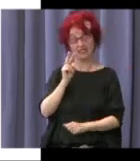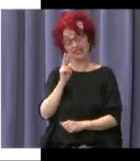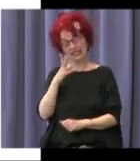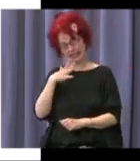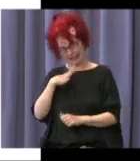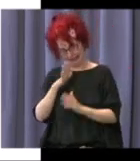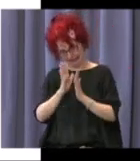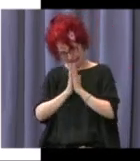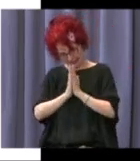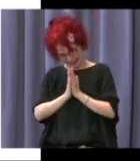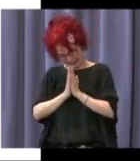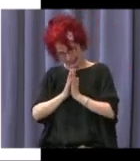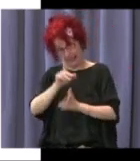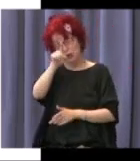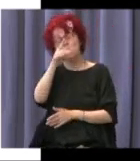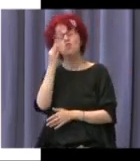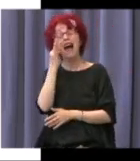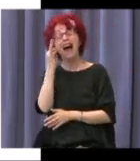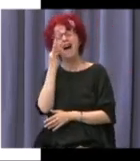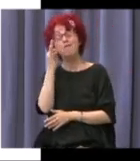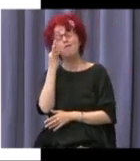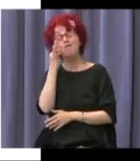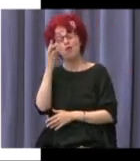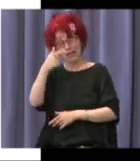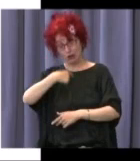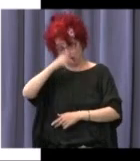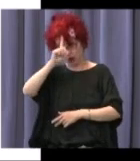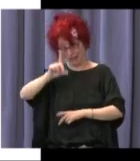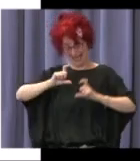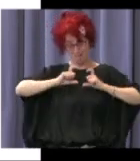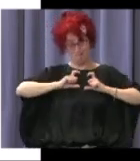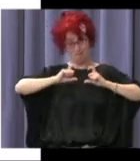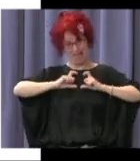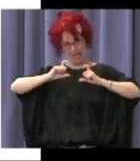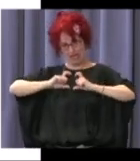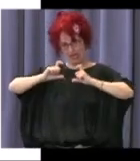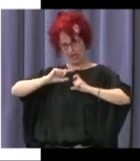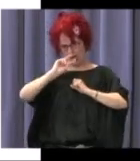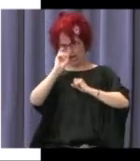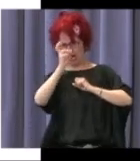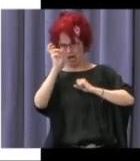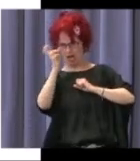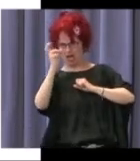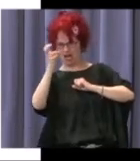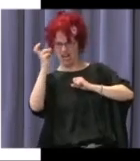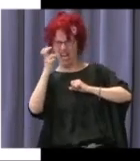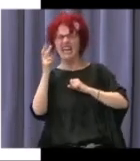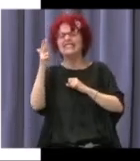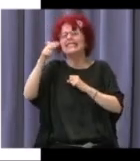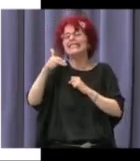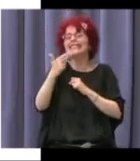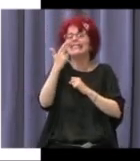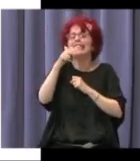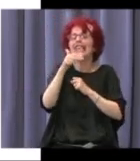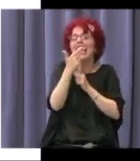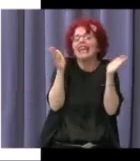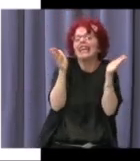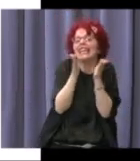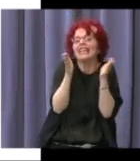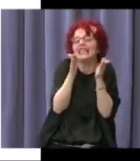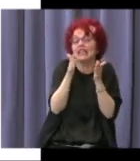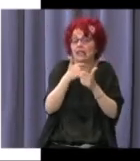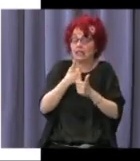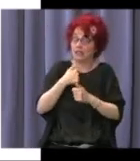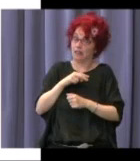una mujer que no sé cuánta medalla olímpica lleva a ganar y la llama la sirenita. Primero ya el diminutivo, que ya de por sí tiene